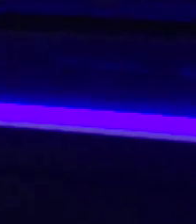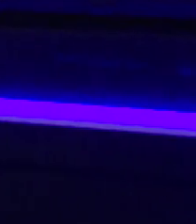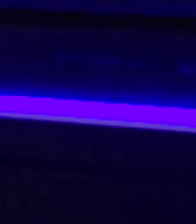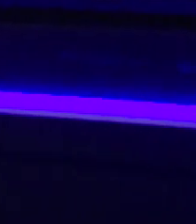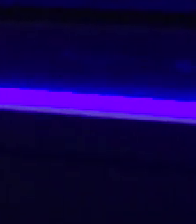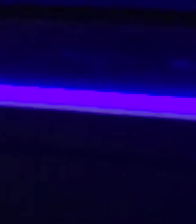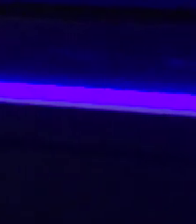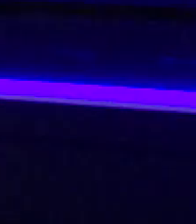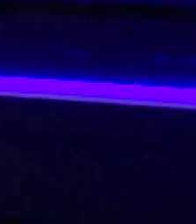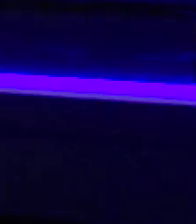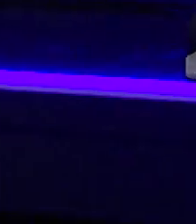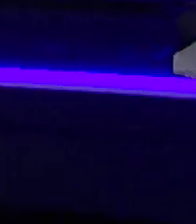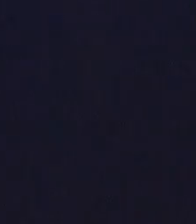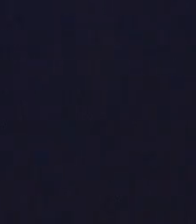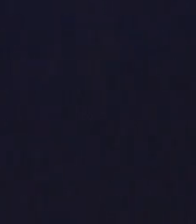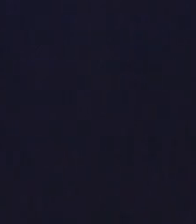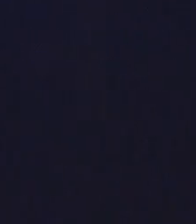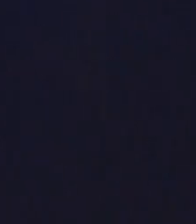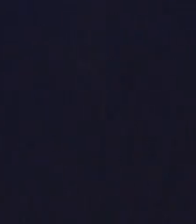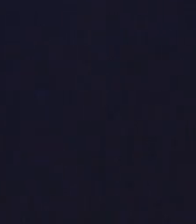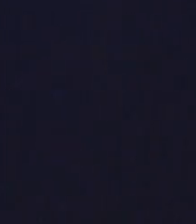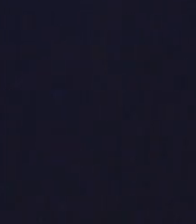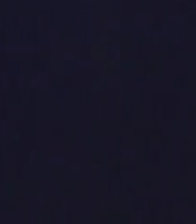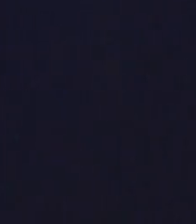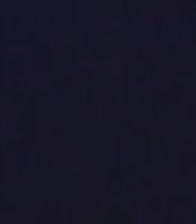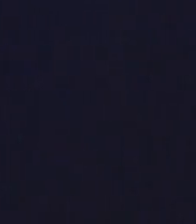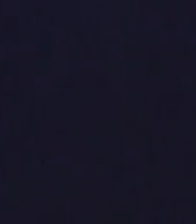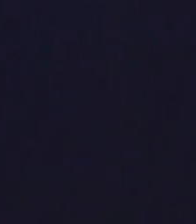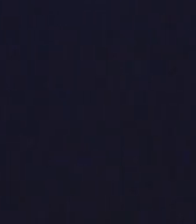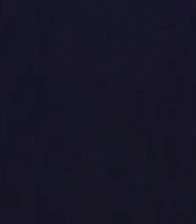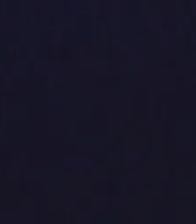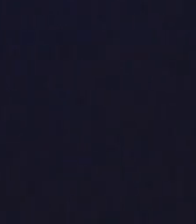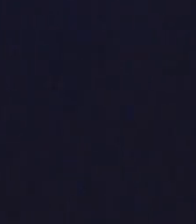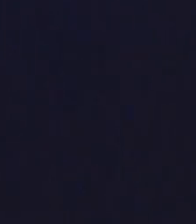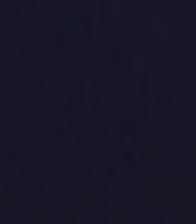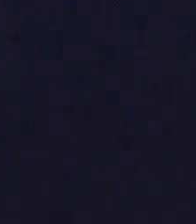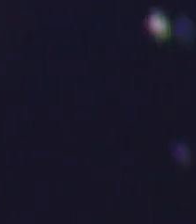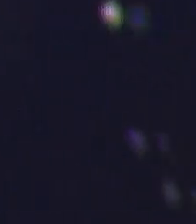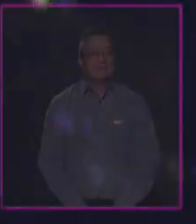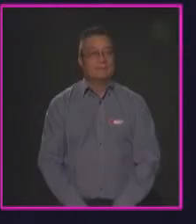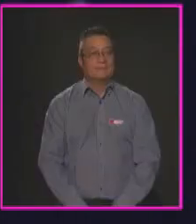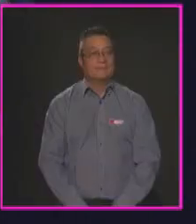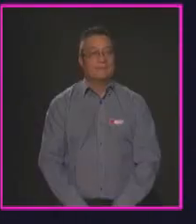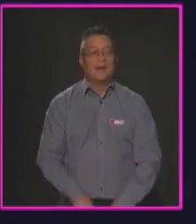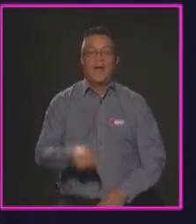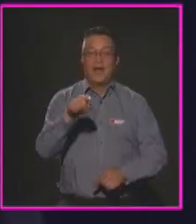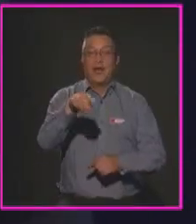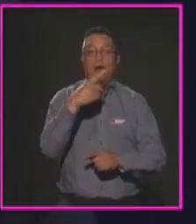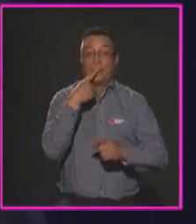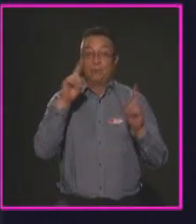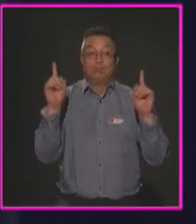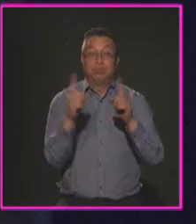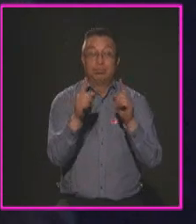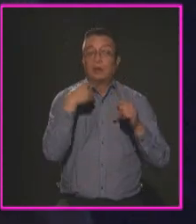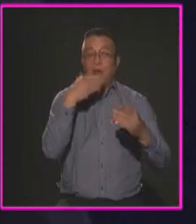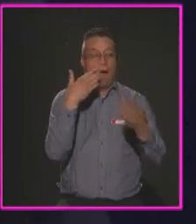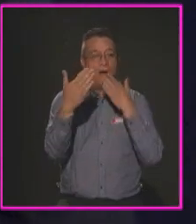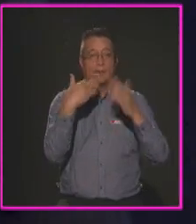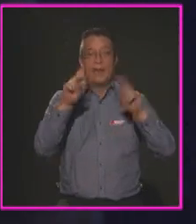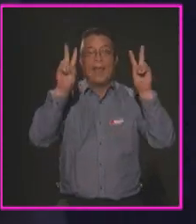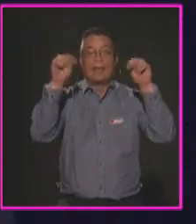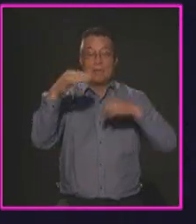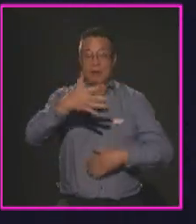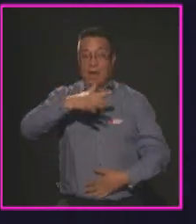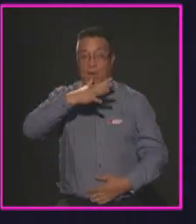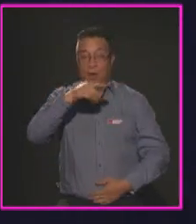buenas tardes. Muchas gracias por estar acá. Tenemos solo unos minutos para hablar del recurso natural más importante que tenemos, que es el agua, y para eso nos vamos a enfocar en